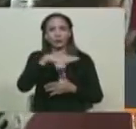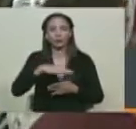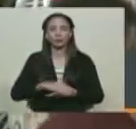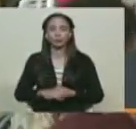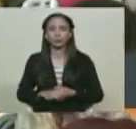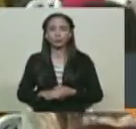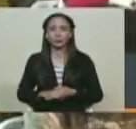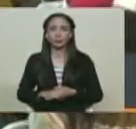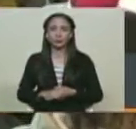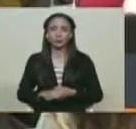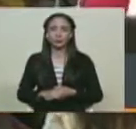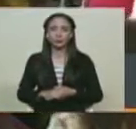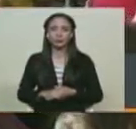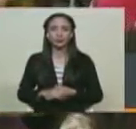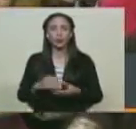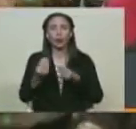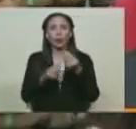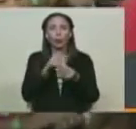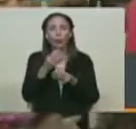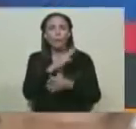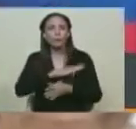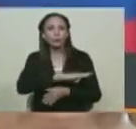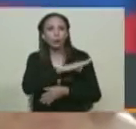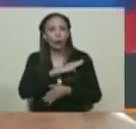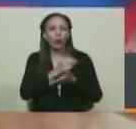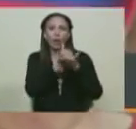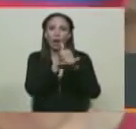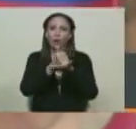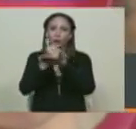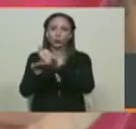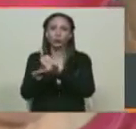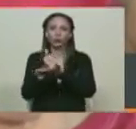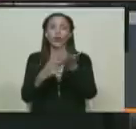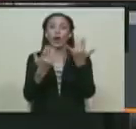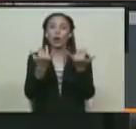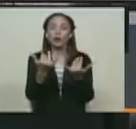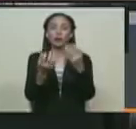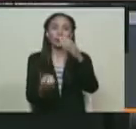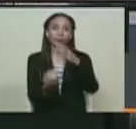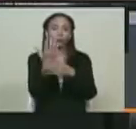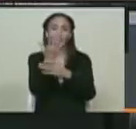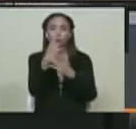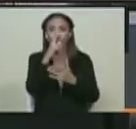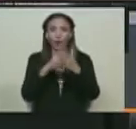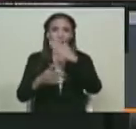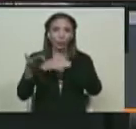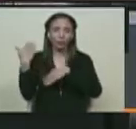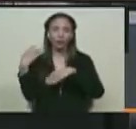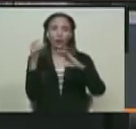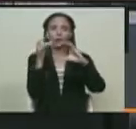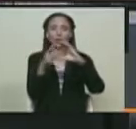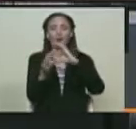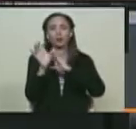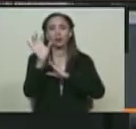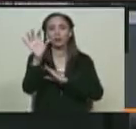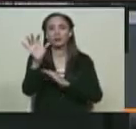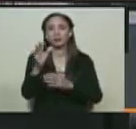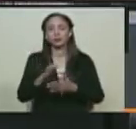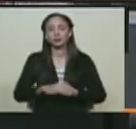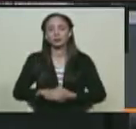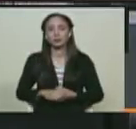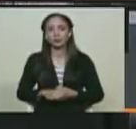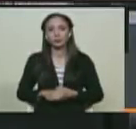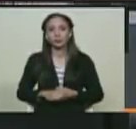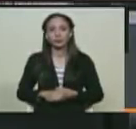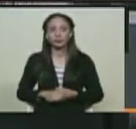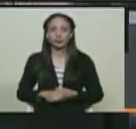gran articulador de las misiones y grandes misiones. Uno de los grandes logros del 2017 fue el nacimiento y consolidación